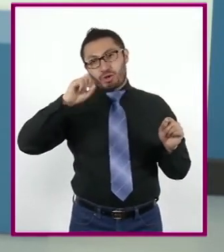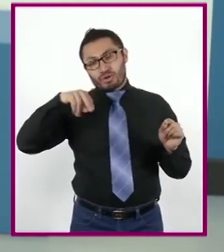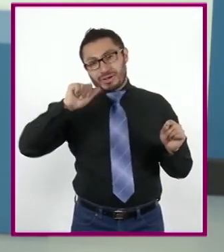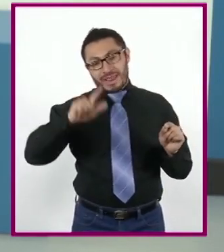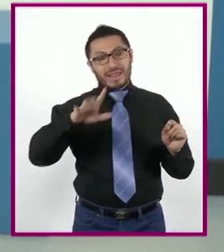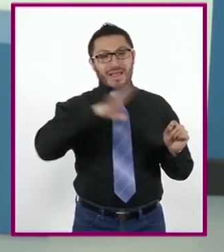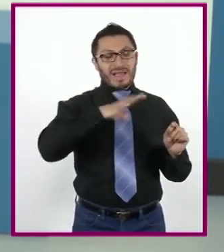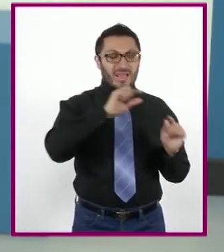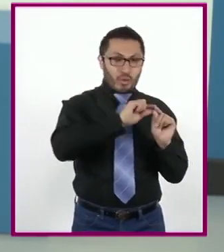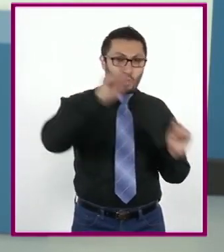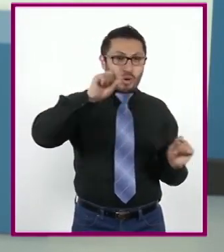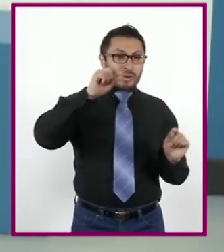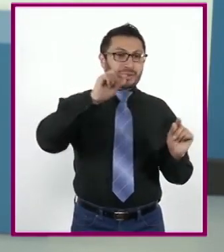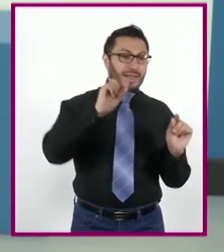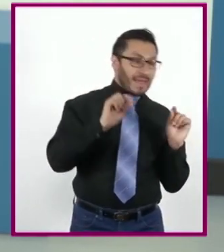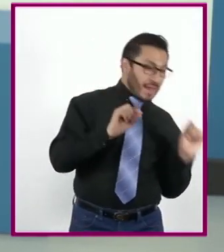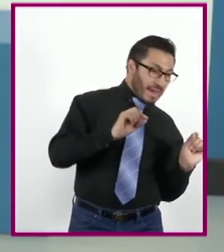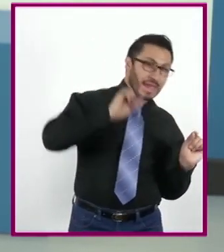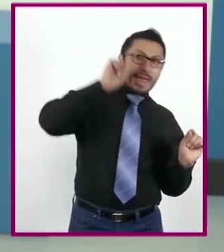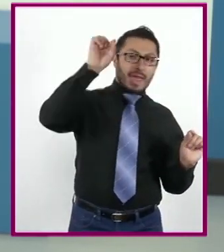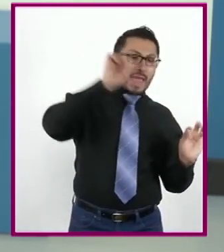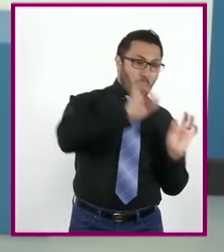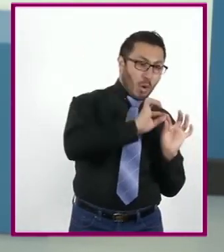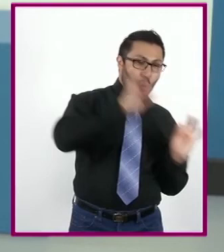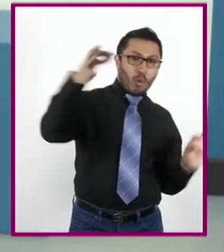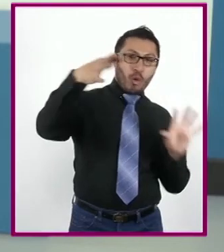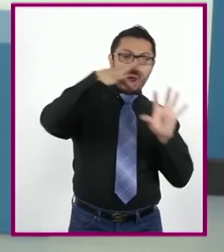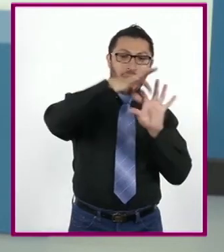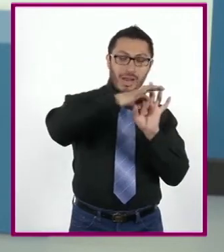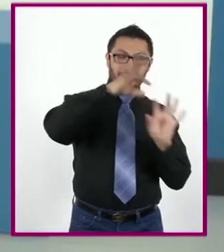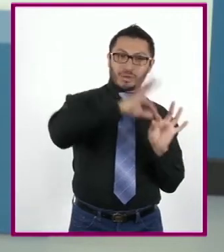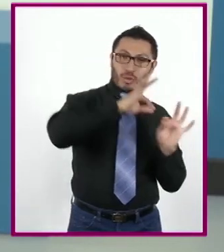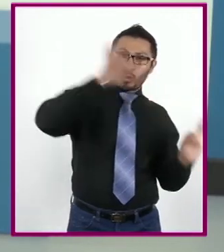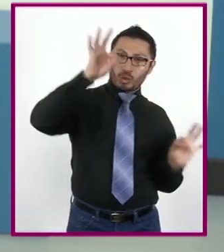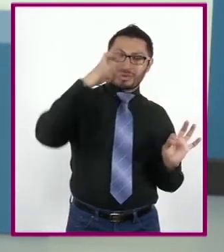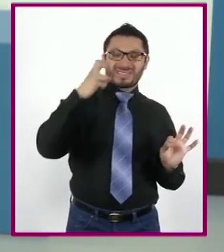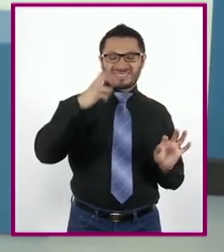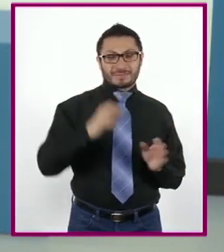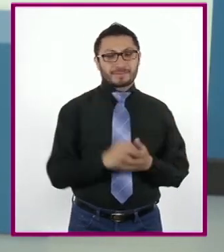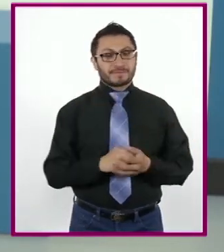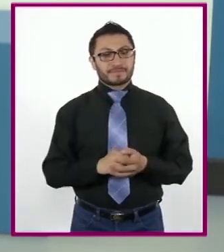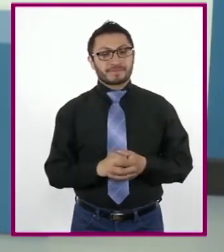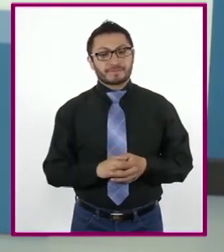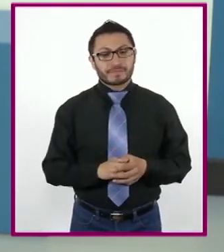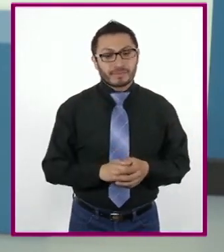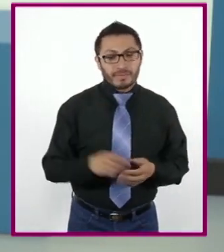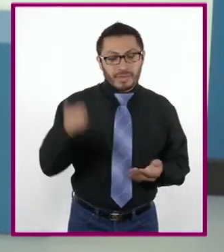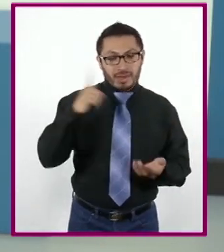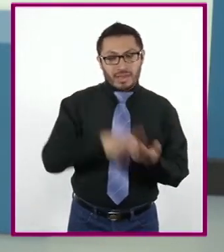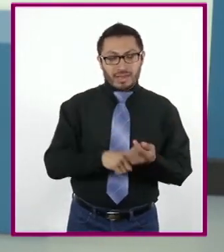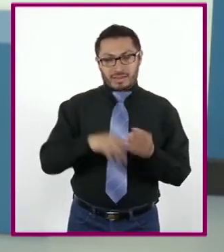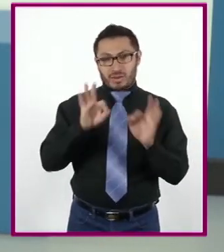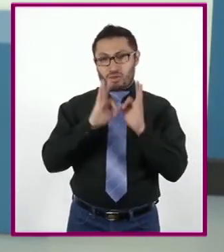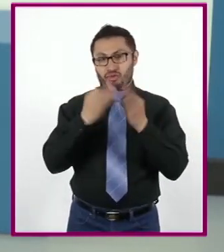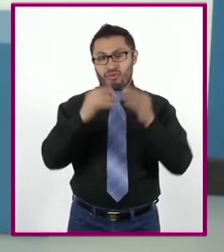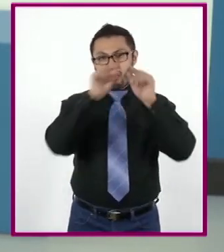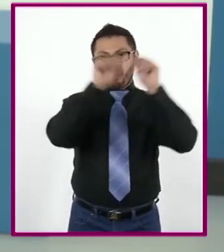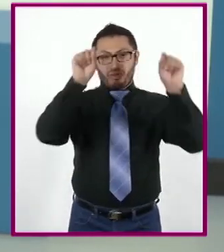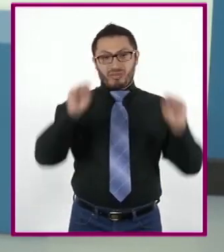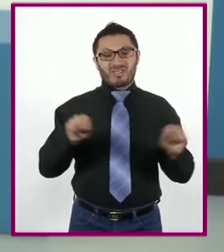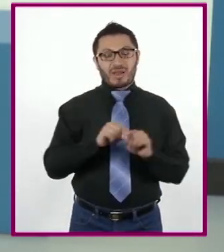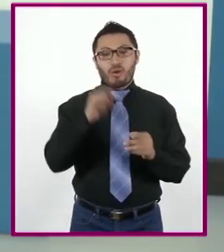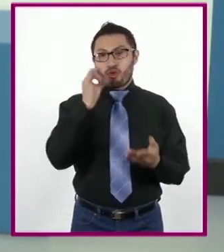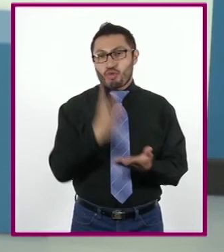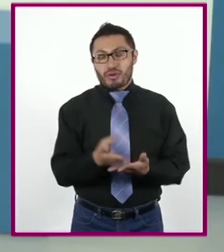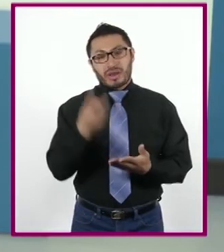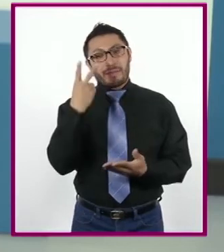vértices no consecutivos de un polígono. En los cuadriláteros solo es posible trazar